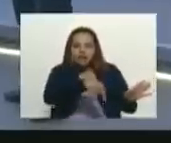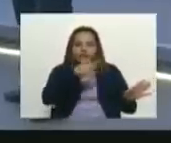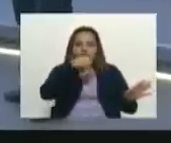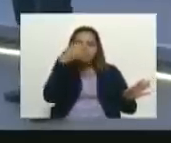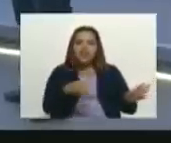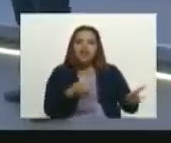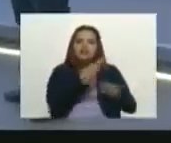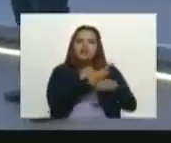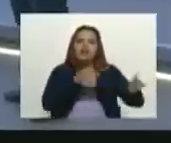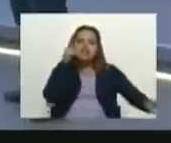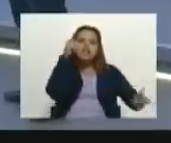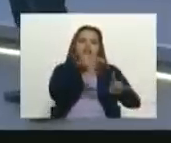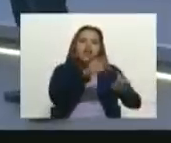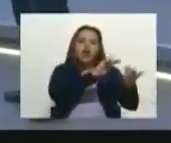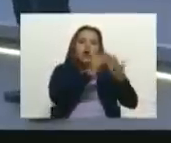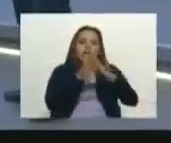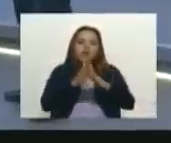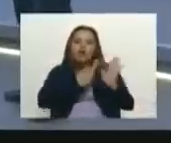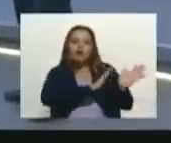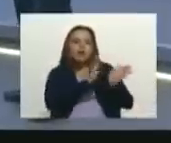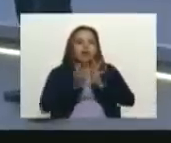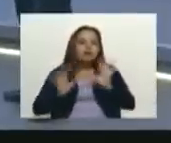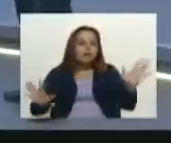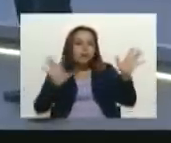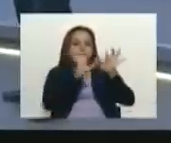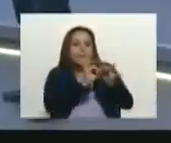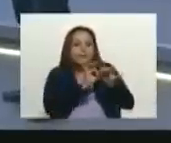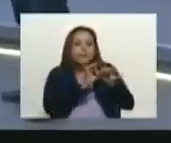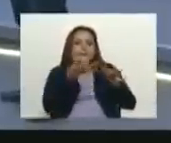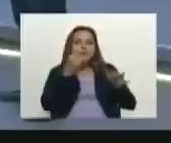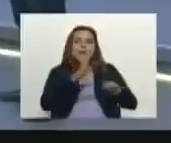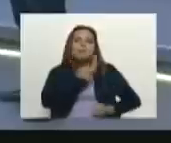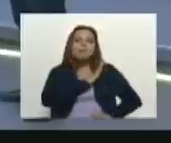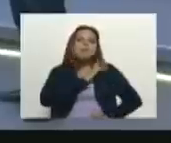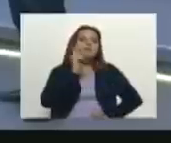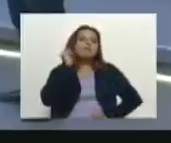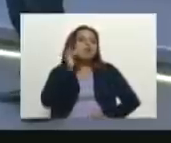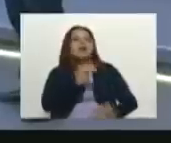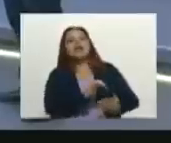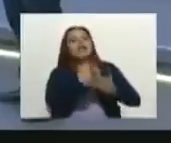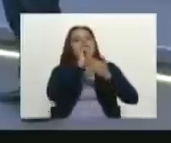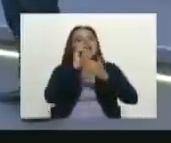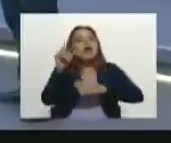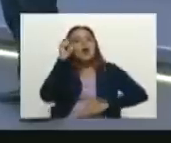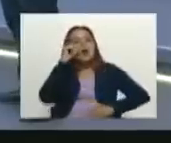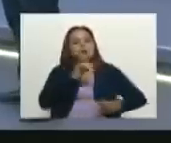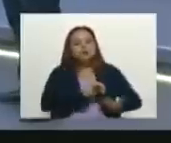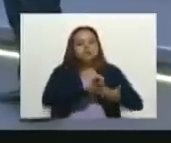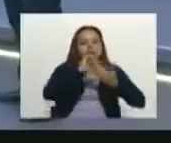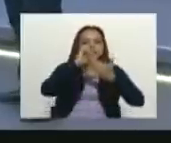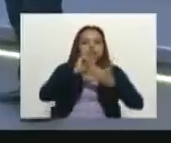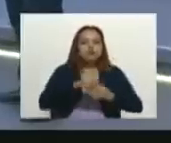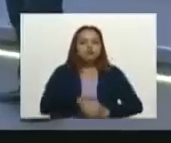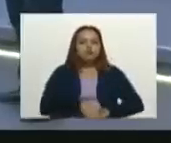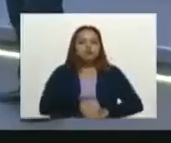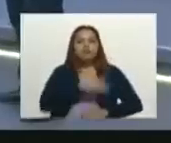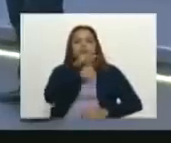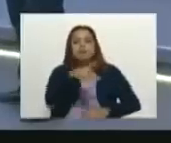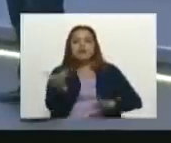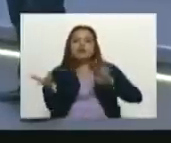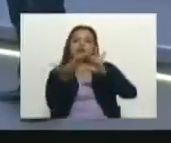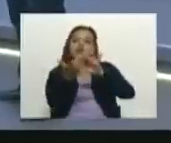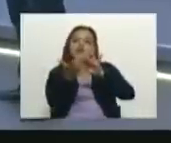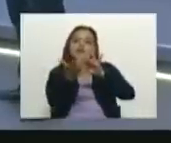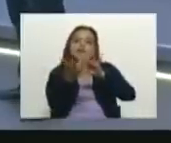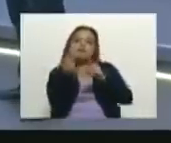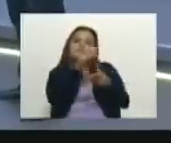comunidad se organiza, se empodera, tiene sus propias lideresas, sus propios líderes, y la conexión para